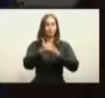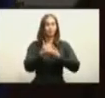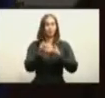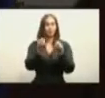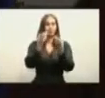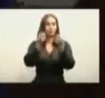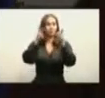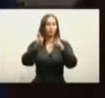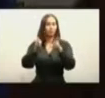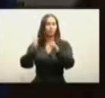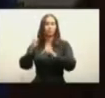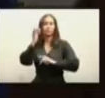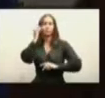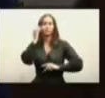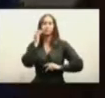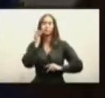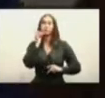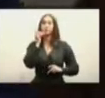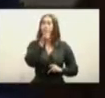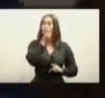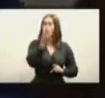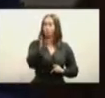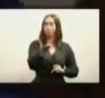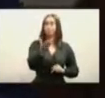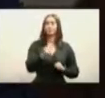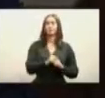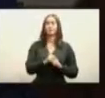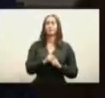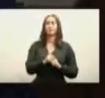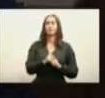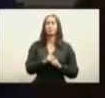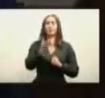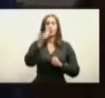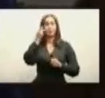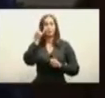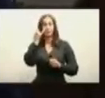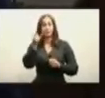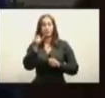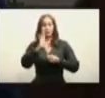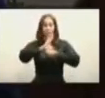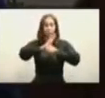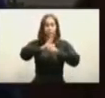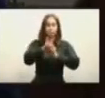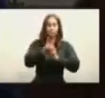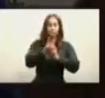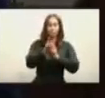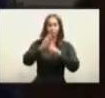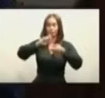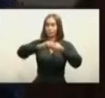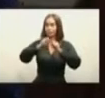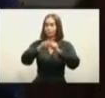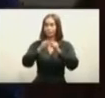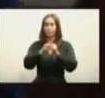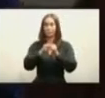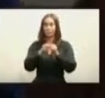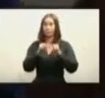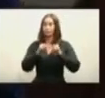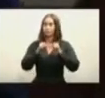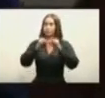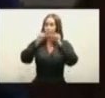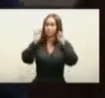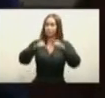real causa de la decisión de esos estudiantes no es verdad que mira